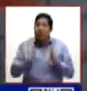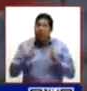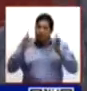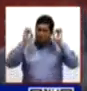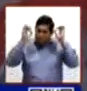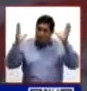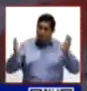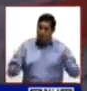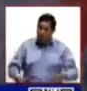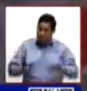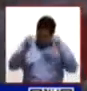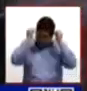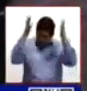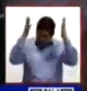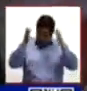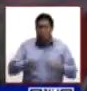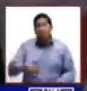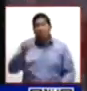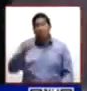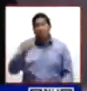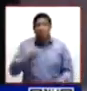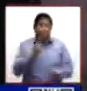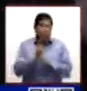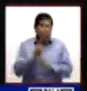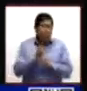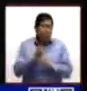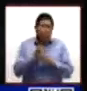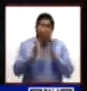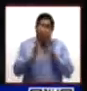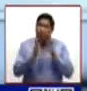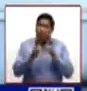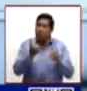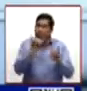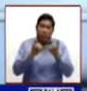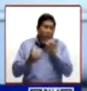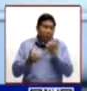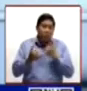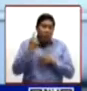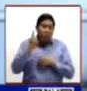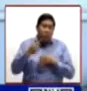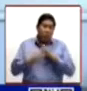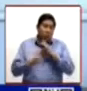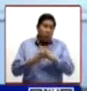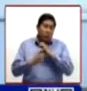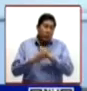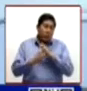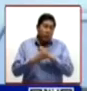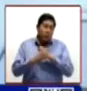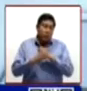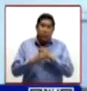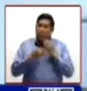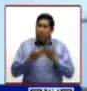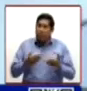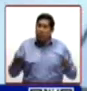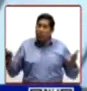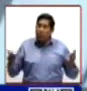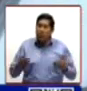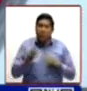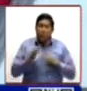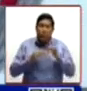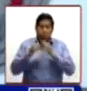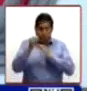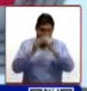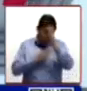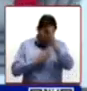quedado impactada por este accidente. Exactamente, estamos hablando de un accidente protagonizado por un camión que estaba cargado con elementos de